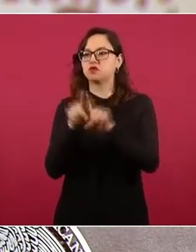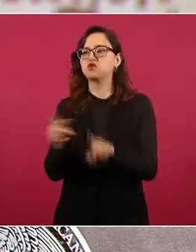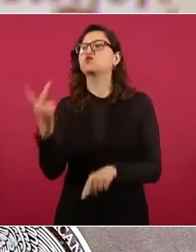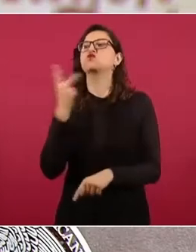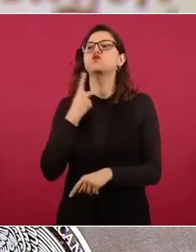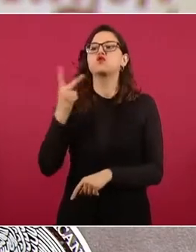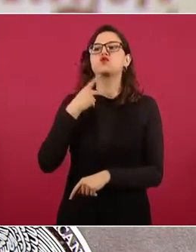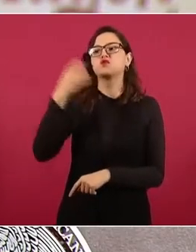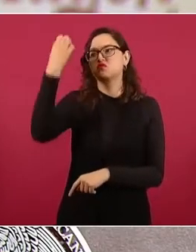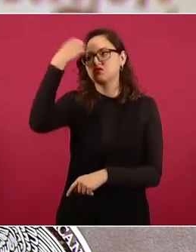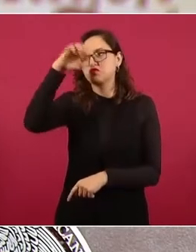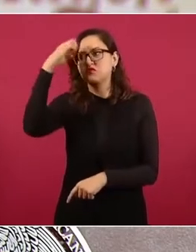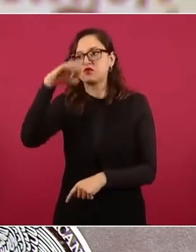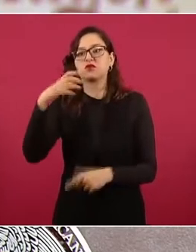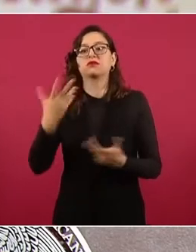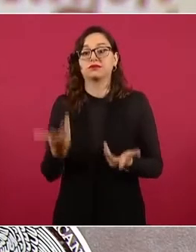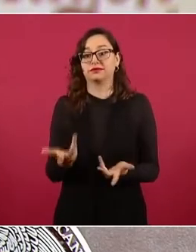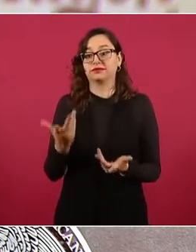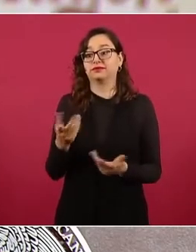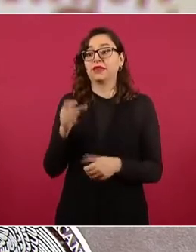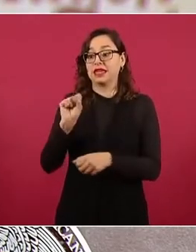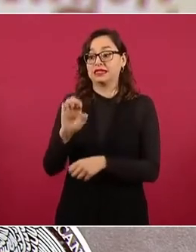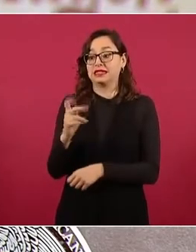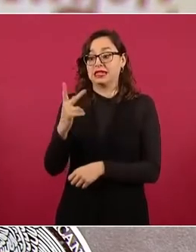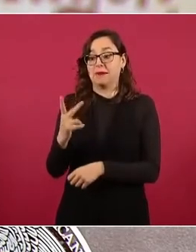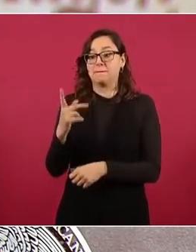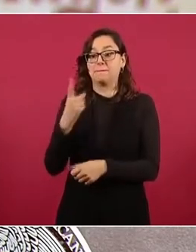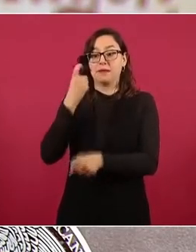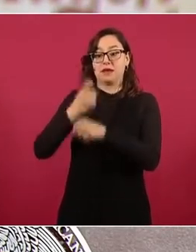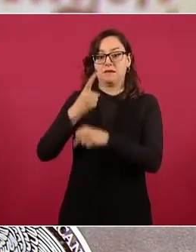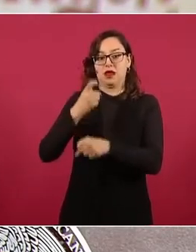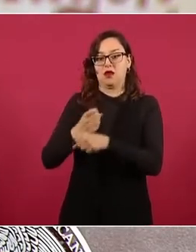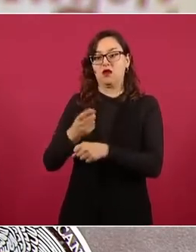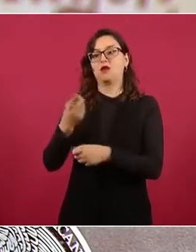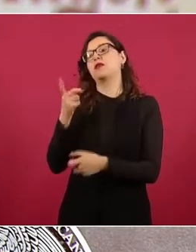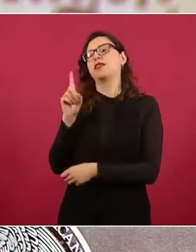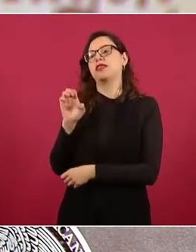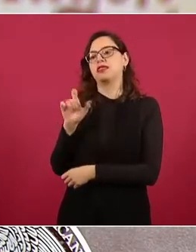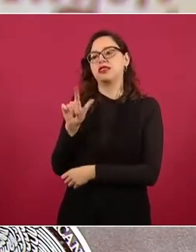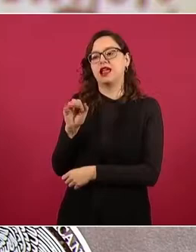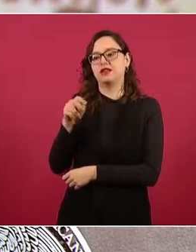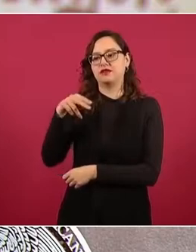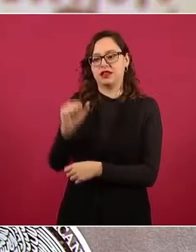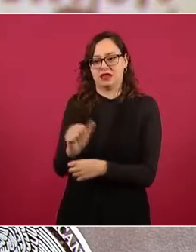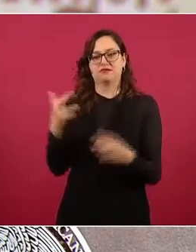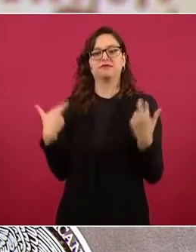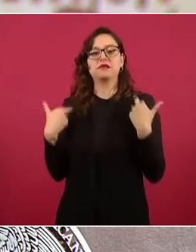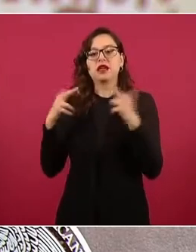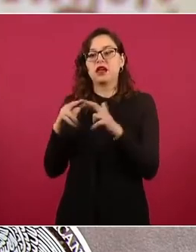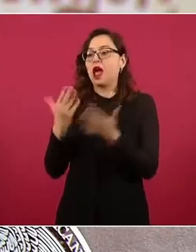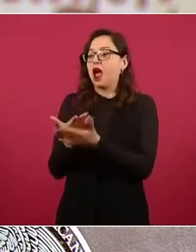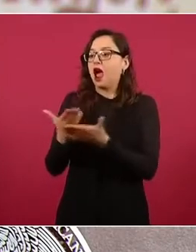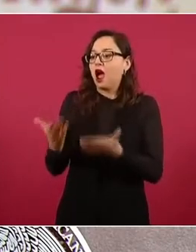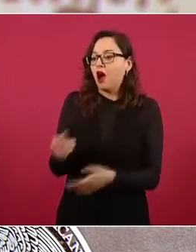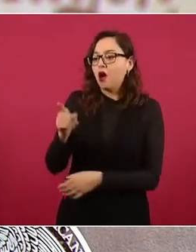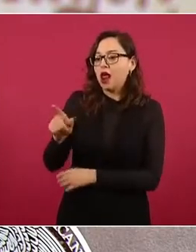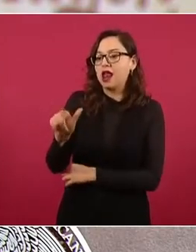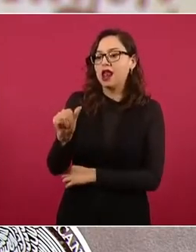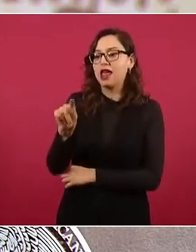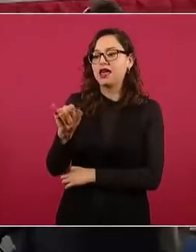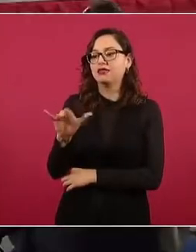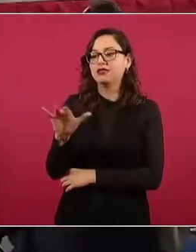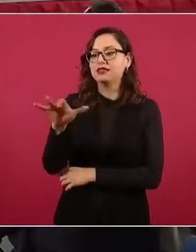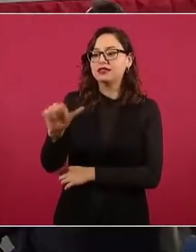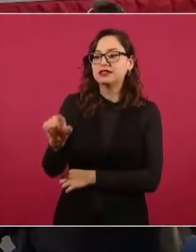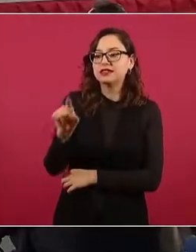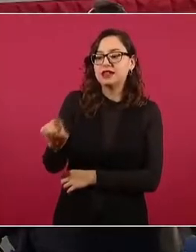que ocupe el cargo, junto con la maestra Delfina Gómez. Una vez que se dio a conocer este nombramiento de nuestra querida